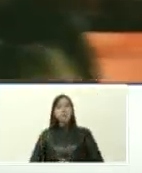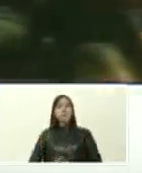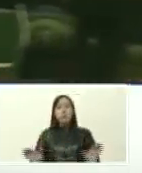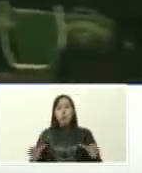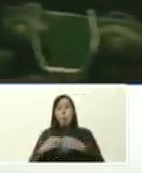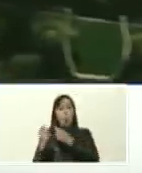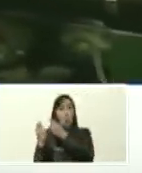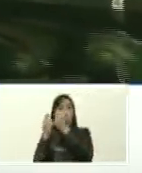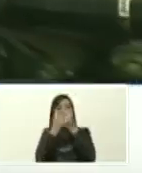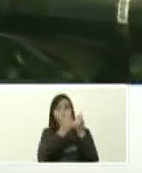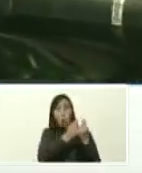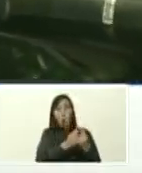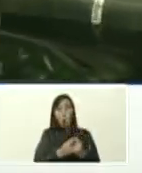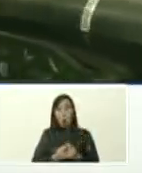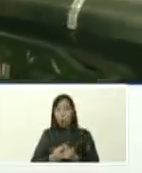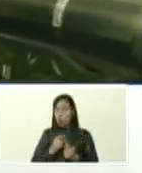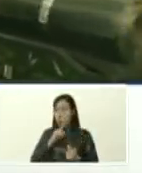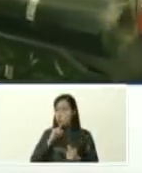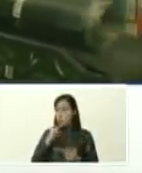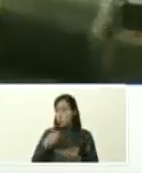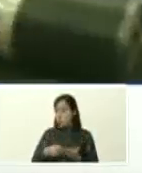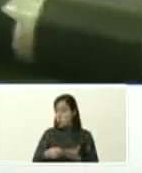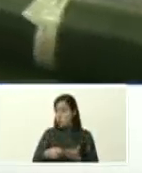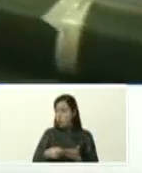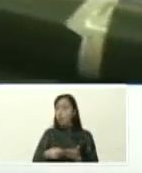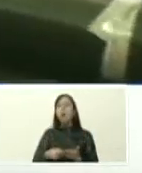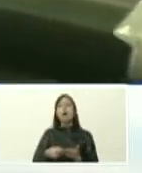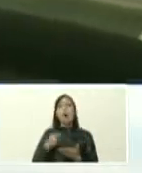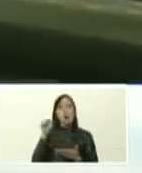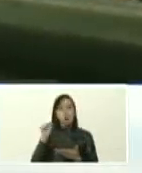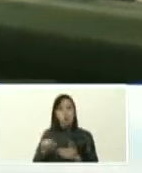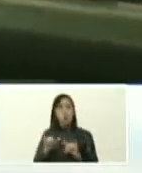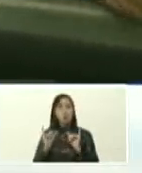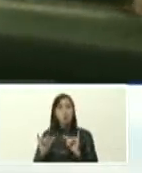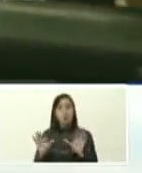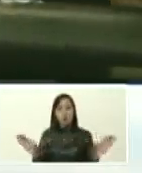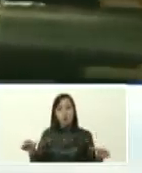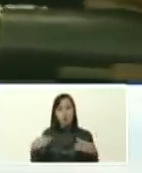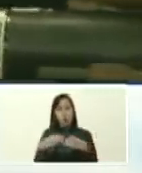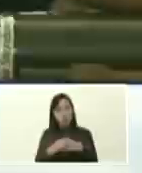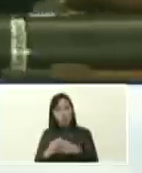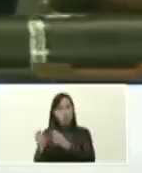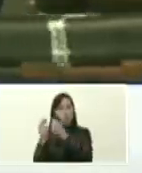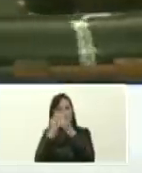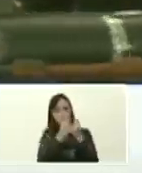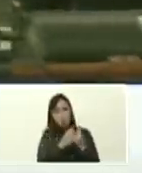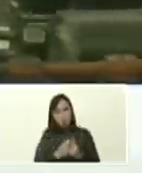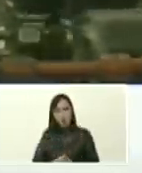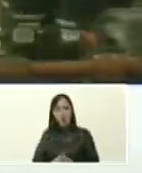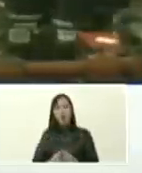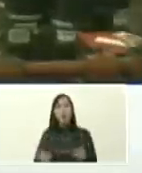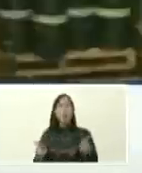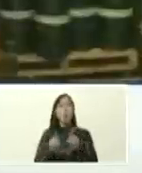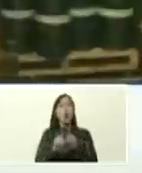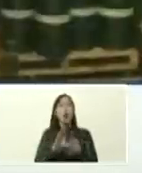Economía Nacional, así es que se llama, al Consejo Nacional de Economía, el CNE,